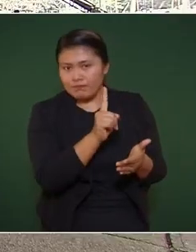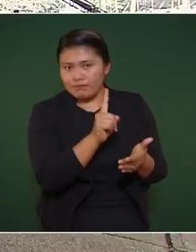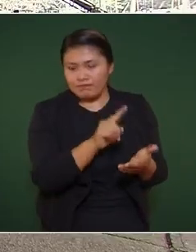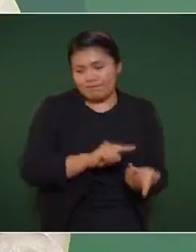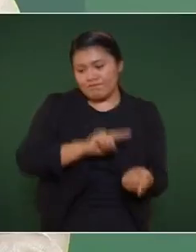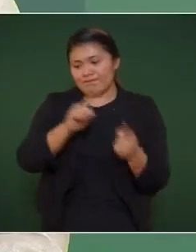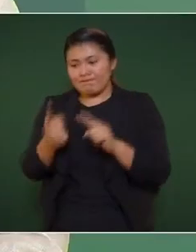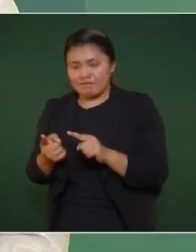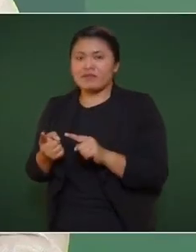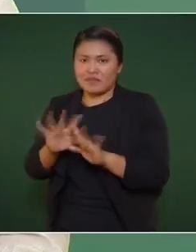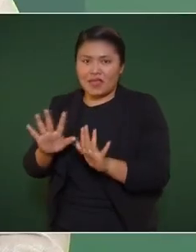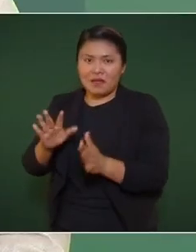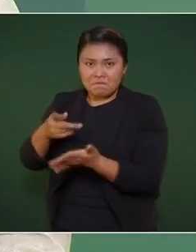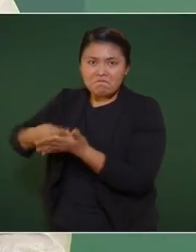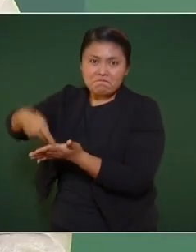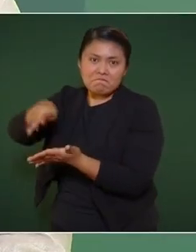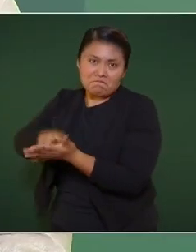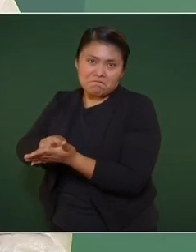Planta,